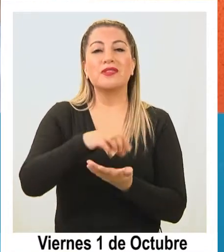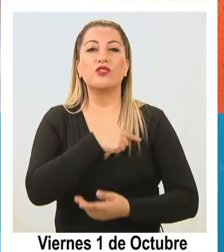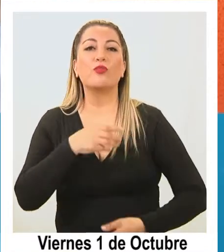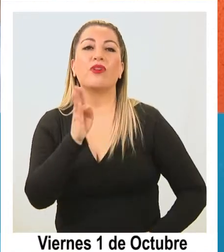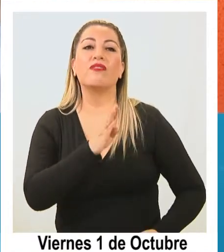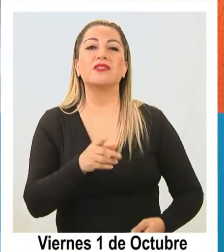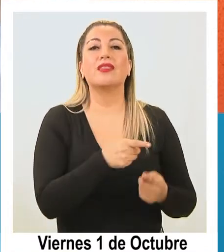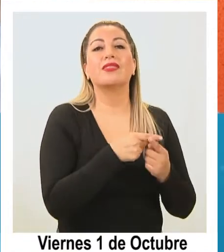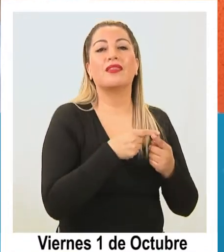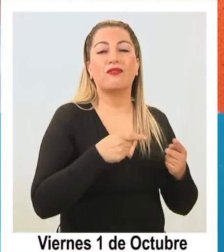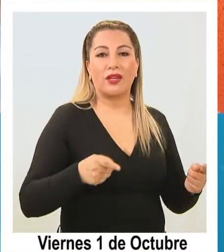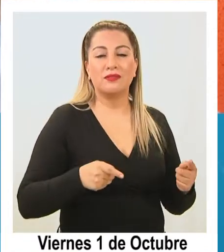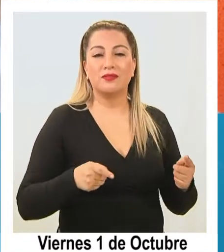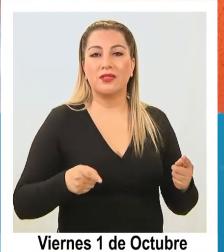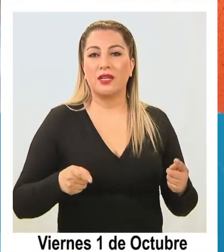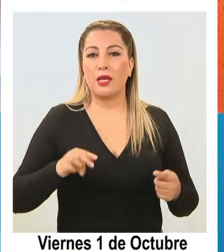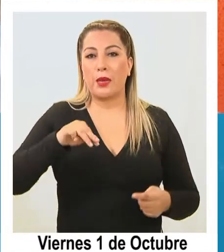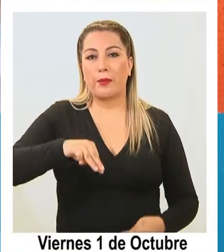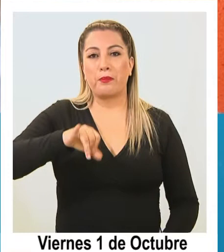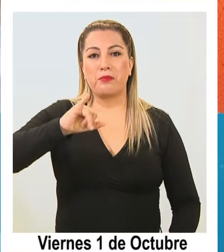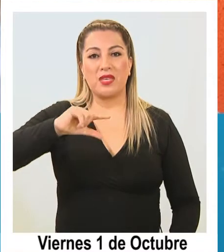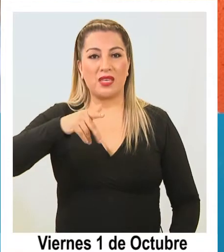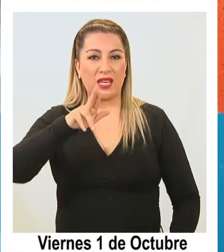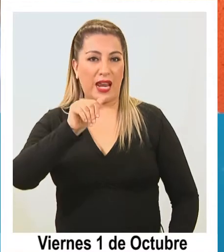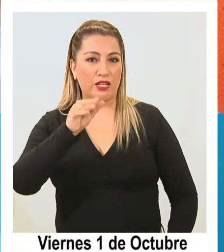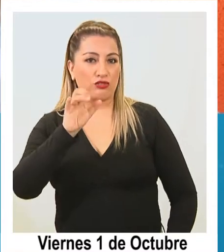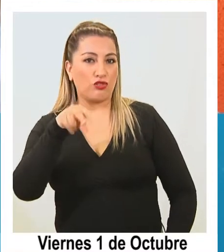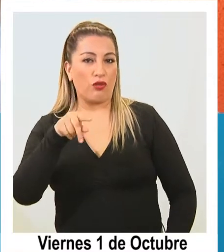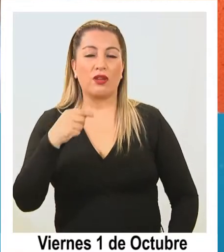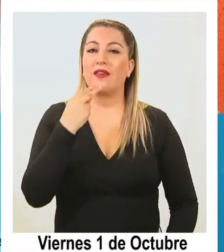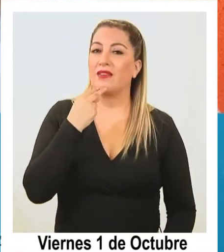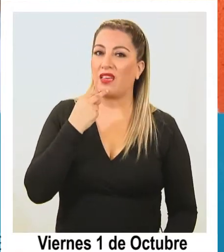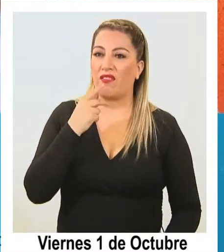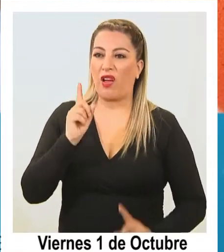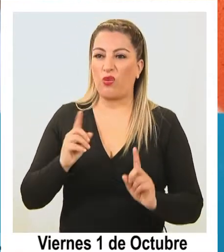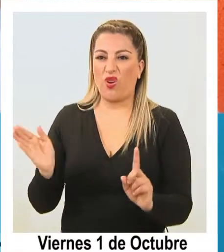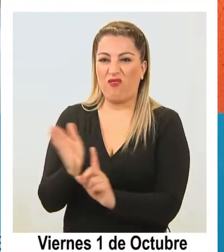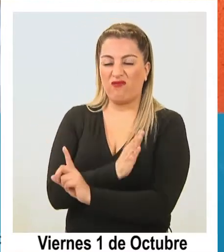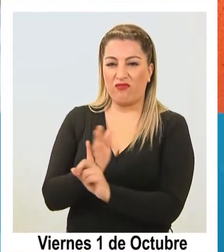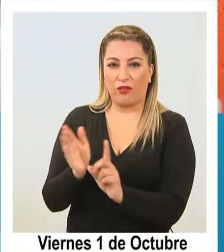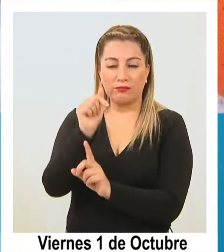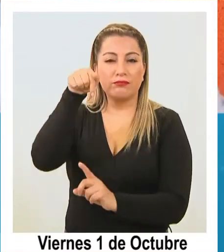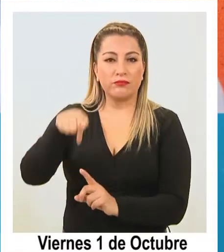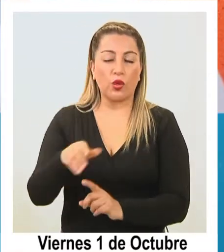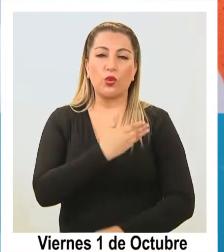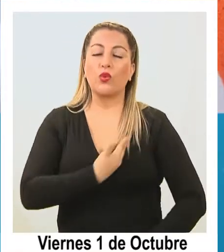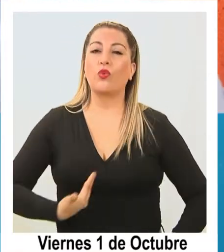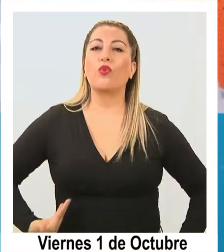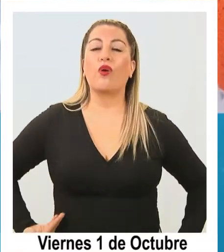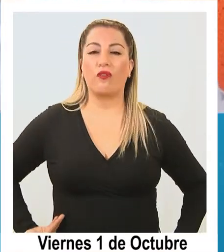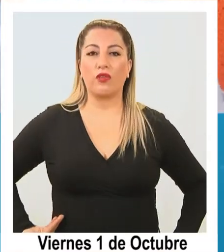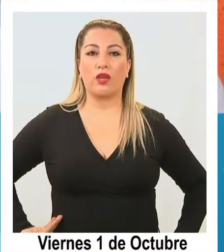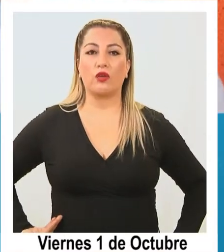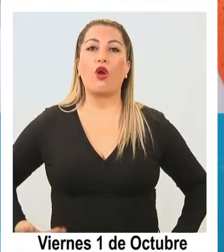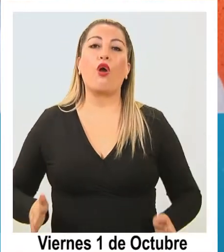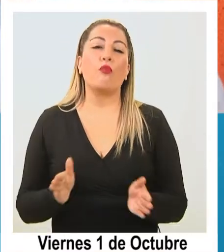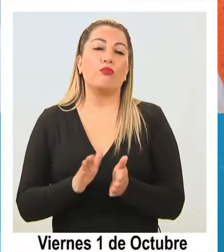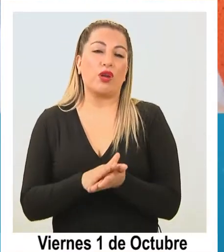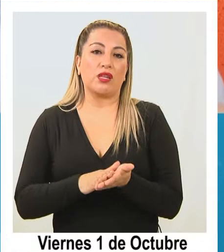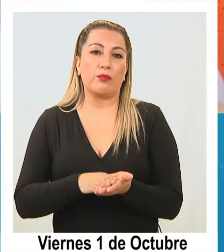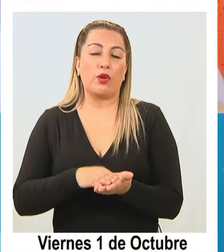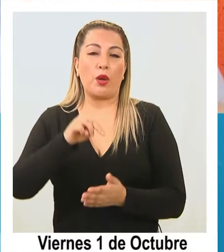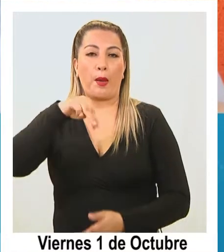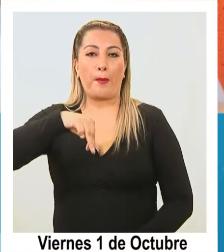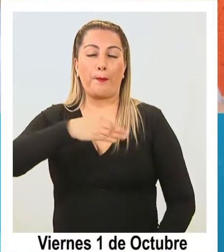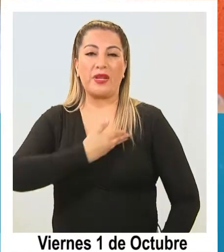de la migración. No es la migración a aquellas personas que vienen violentadas por un gobierno como el de Nicolás Maduro, que tiene una